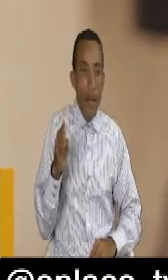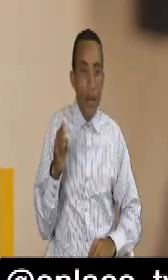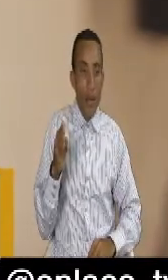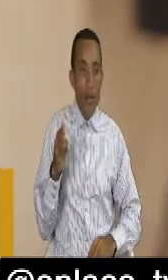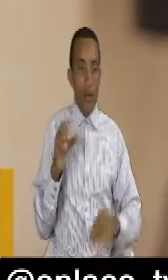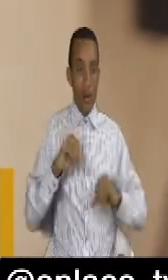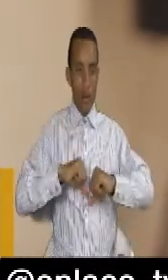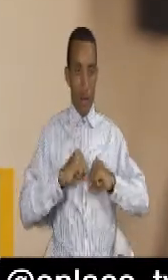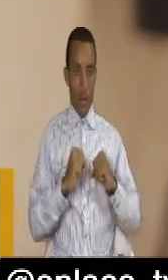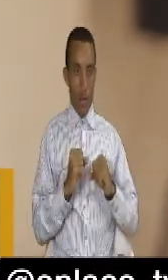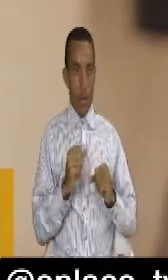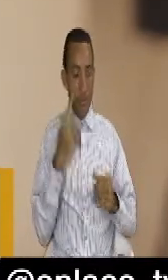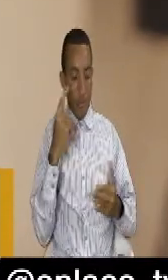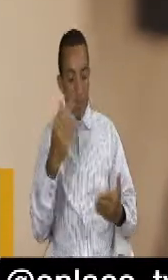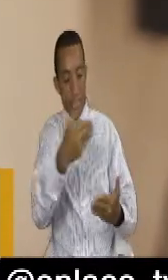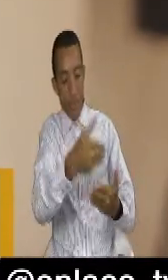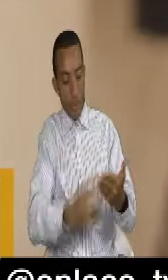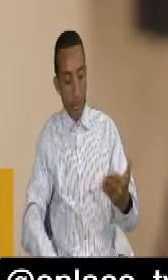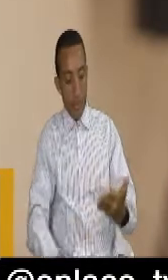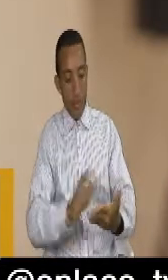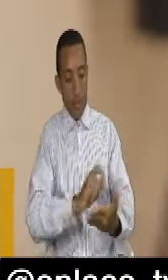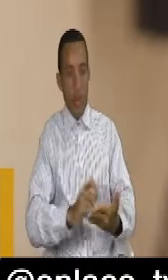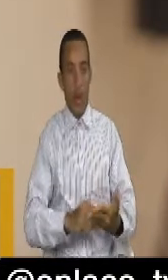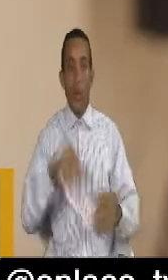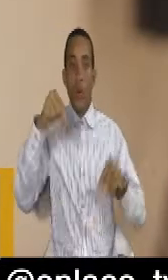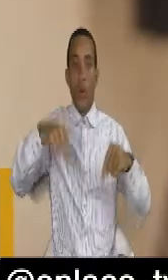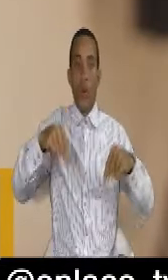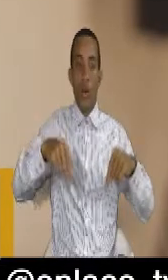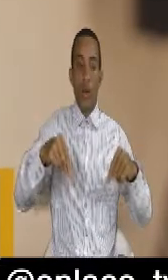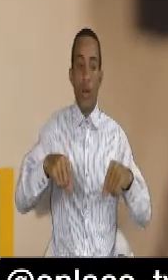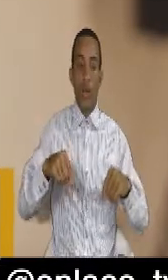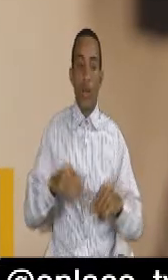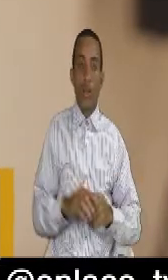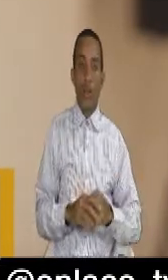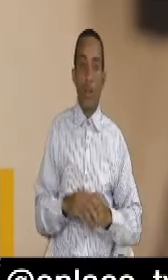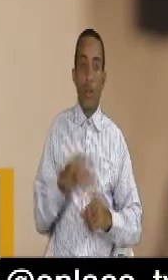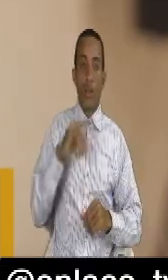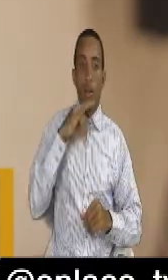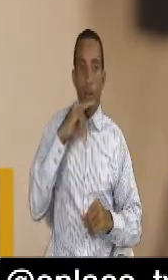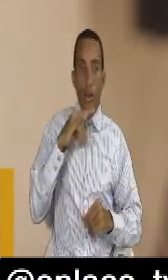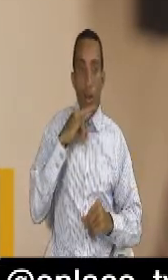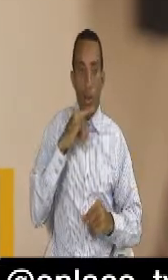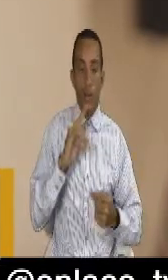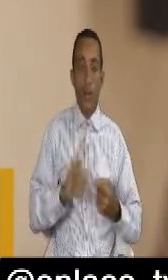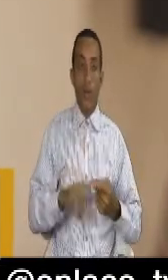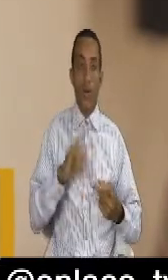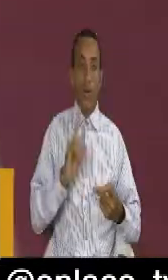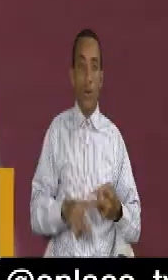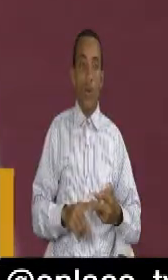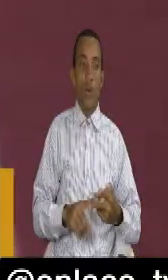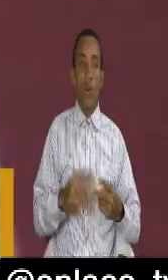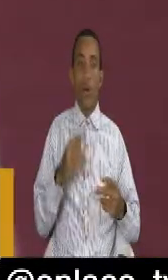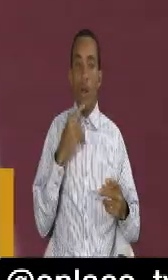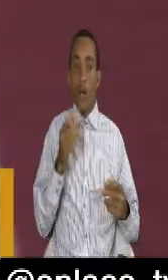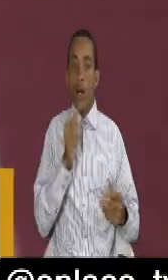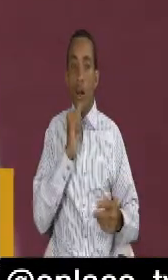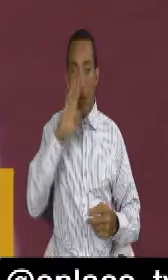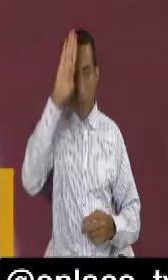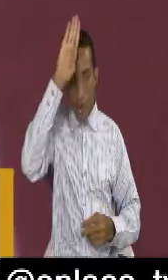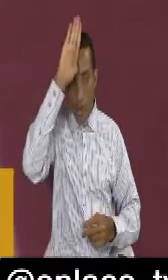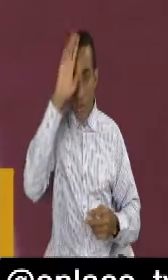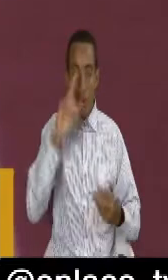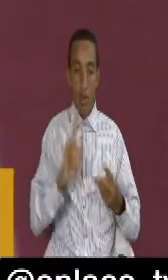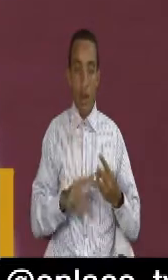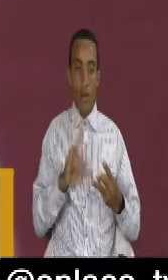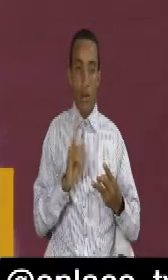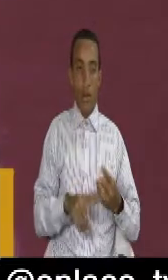llena el documento en los puntos de autoservicio de La Quinta, Torcoroma, el Parque Bachué, Hotel Bachué o Nahuachica. La tarjeta de crédito